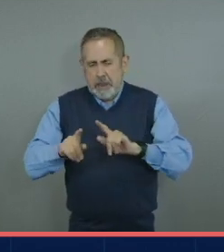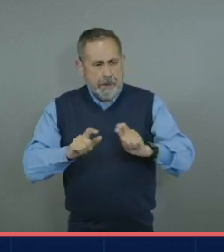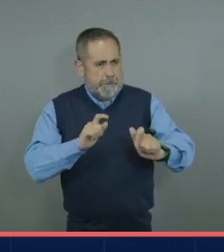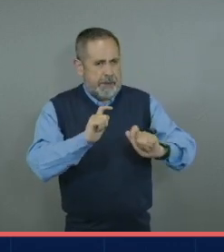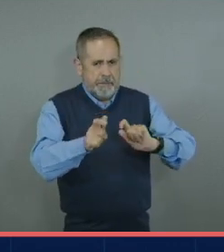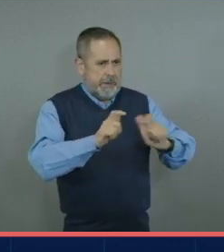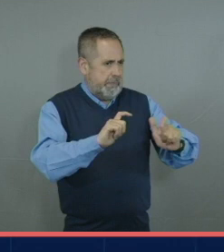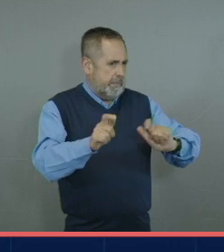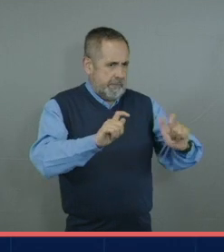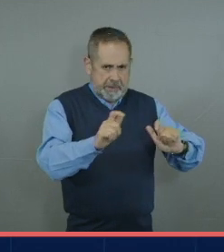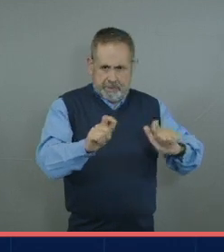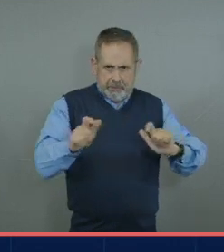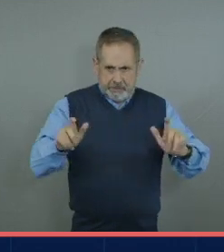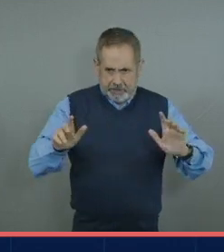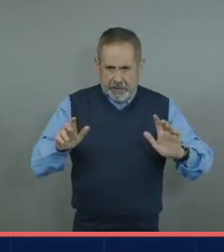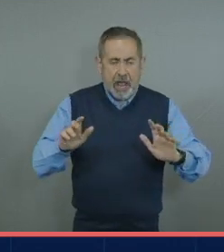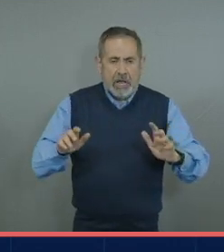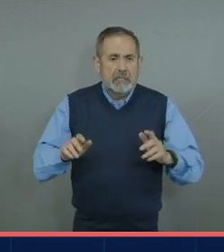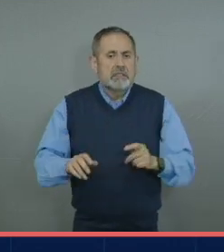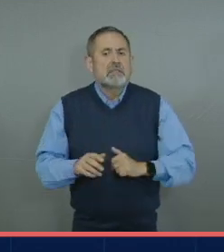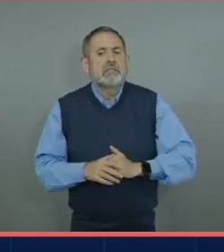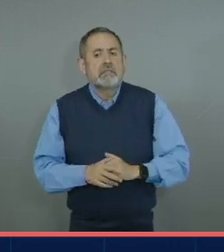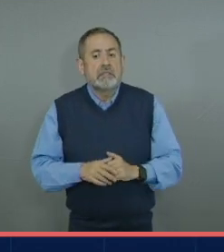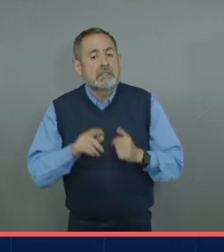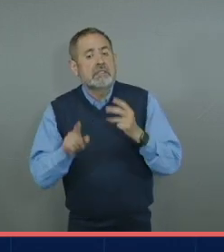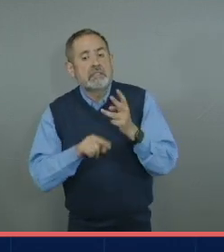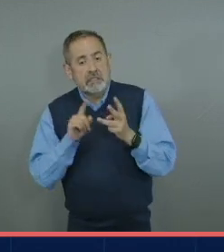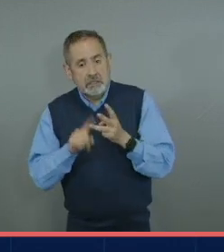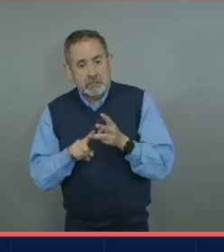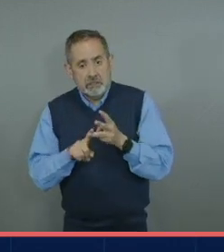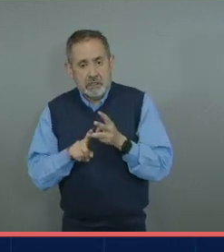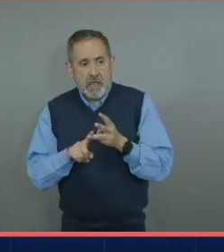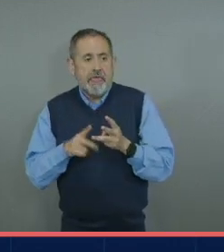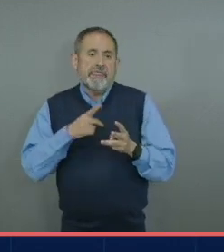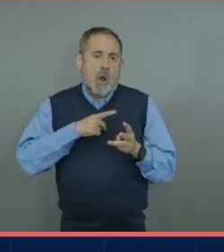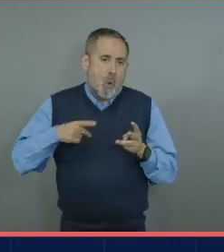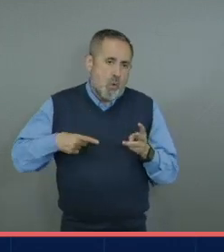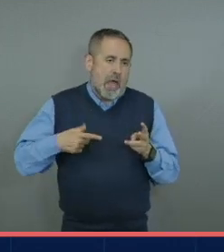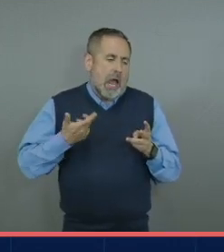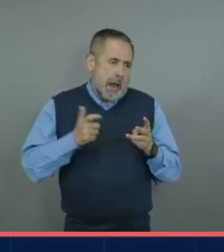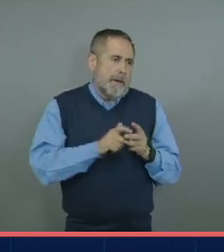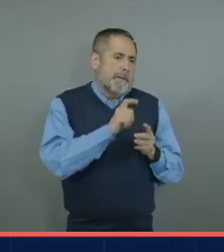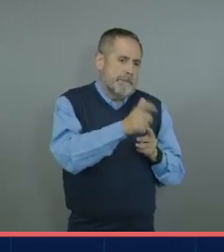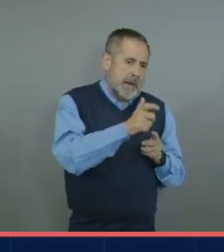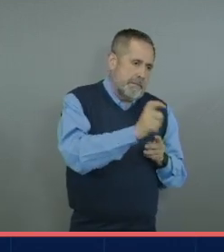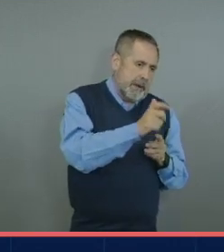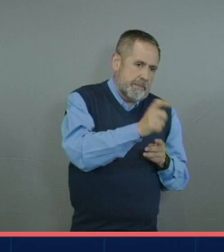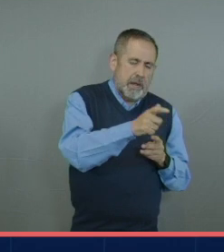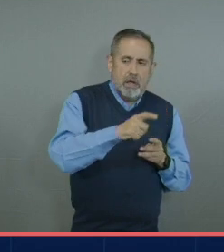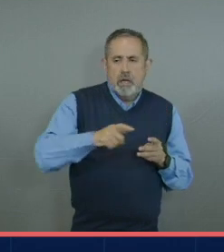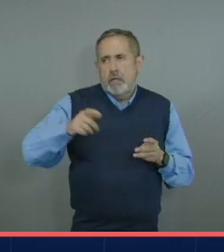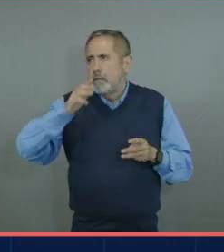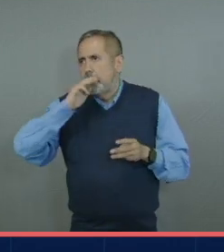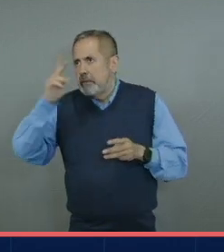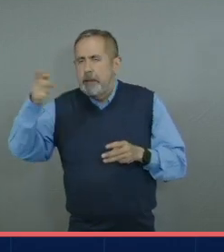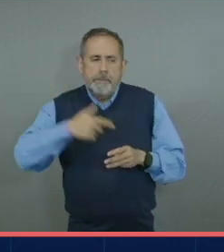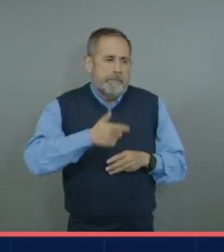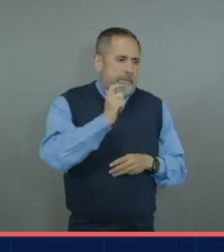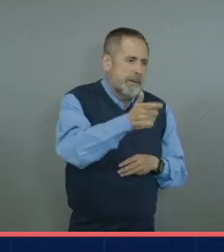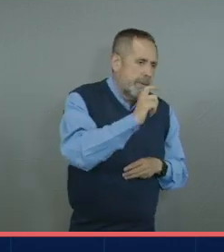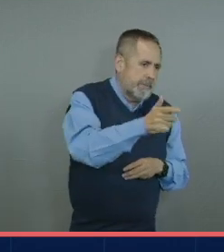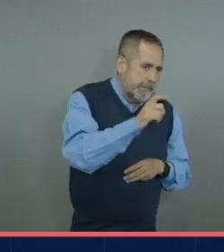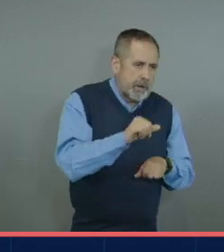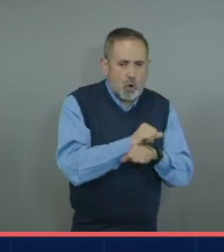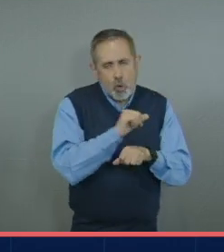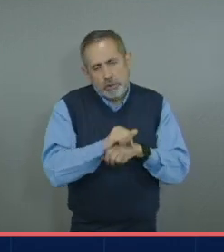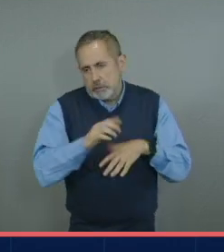luz, agua y todo eso del que ya hablamos. Después pago mis deudas, si estoy pagando o mi papi o mi mami está pagando el coche, pues